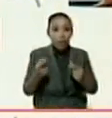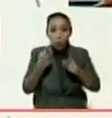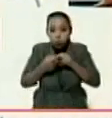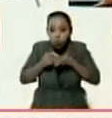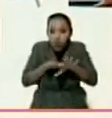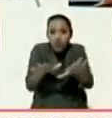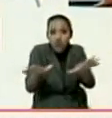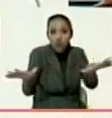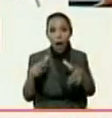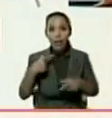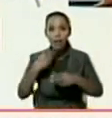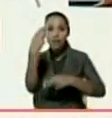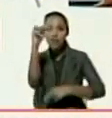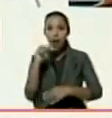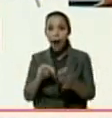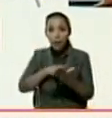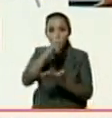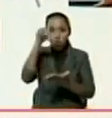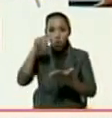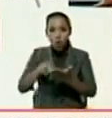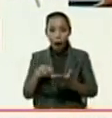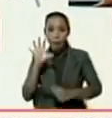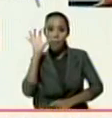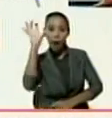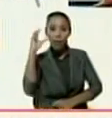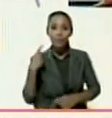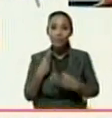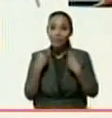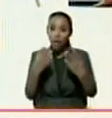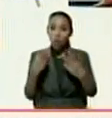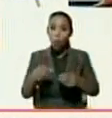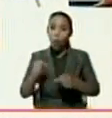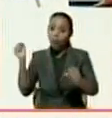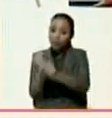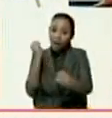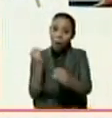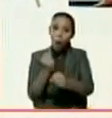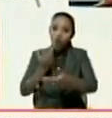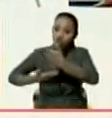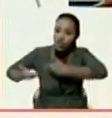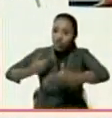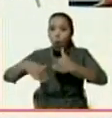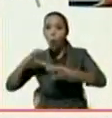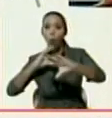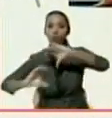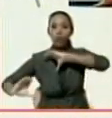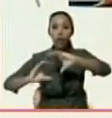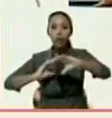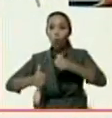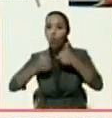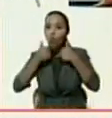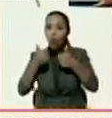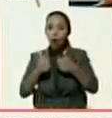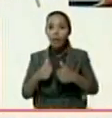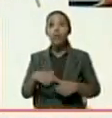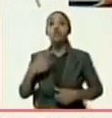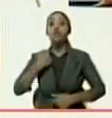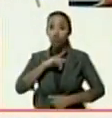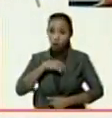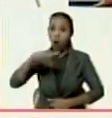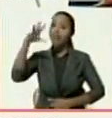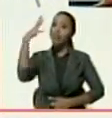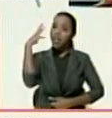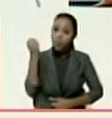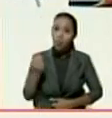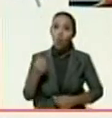más de 300 instalaciones del país, garantizando las operaciones y el servicio de telecomunicaciones, que lo entendemos como un bien